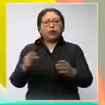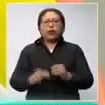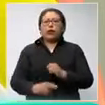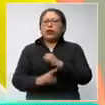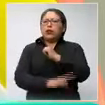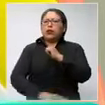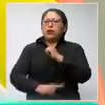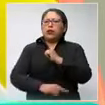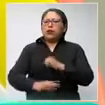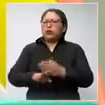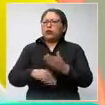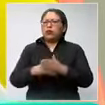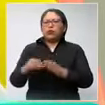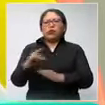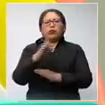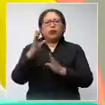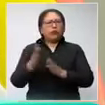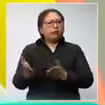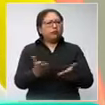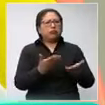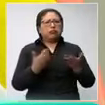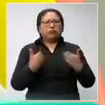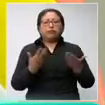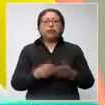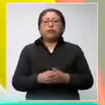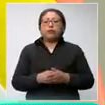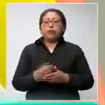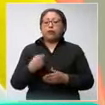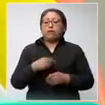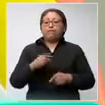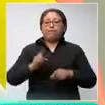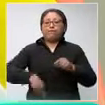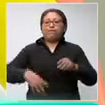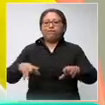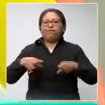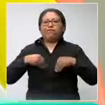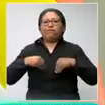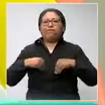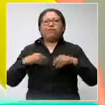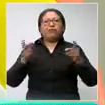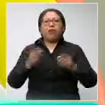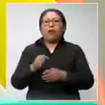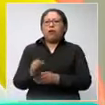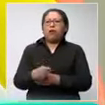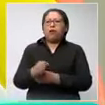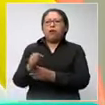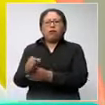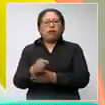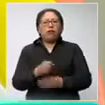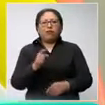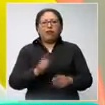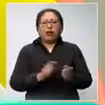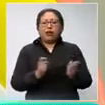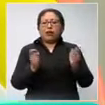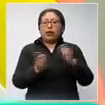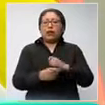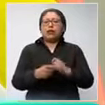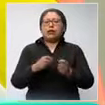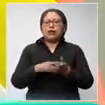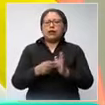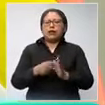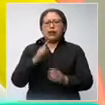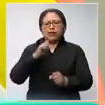un desafío para todos los bolivianos y es algo que no podemos permitir que sea expropiado. La reforma es una tarea y